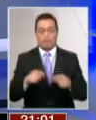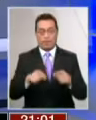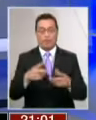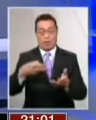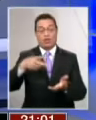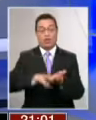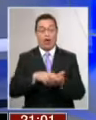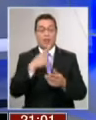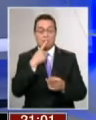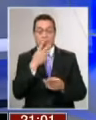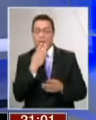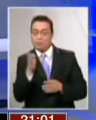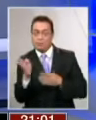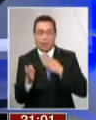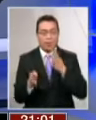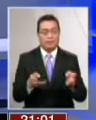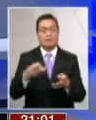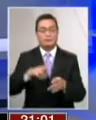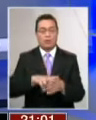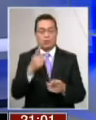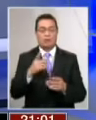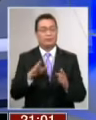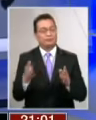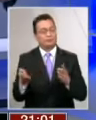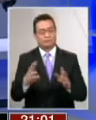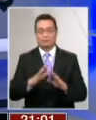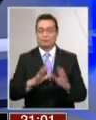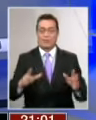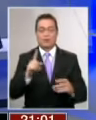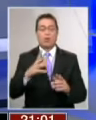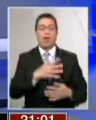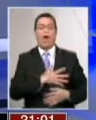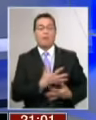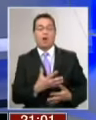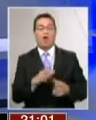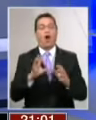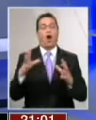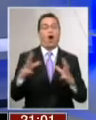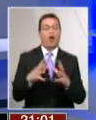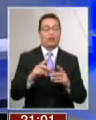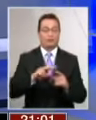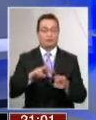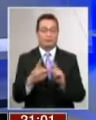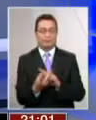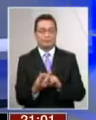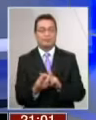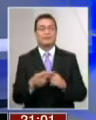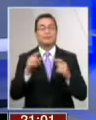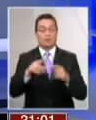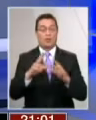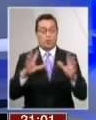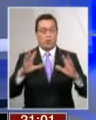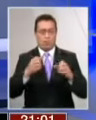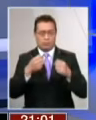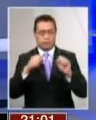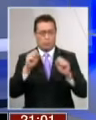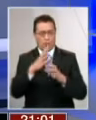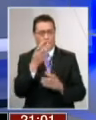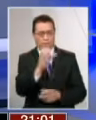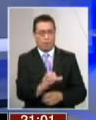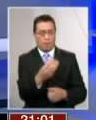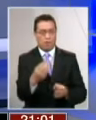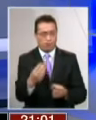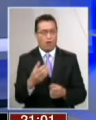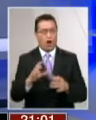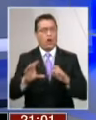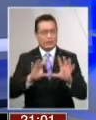discurso es el que indignó a muchos, pasando de un extremo a otro, del amor al odio. Y haciendo que el exitosísimo paso de Sampaoli por